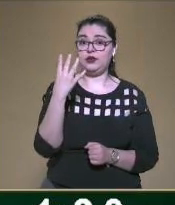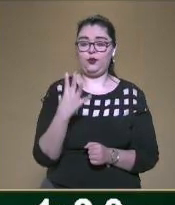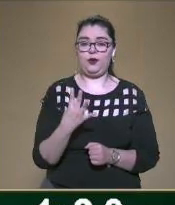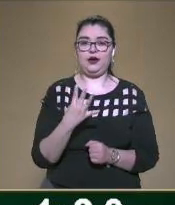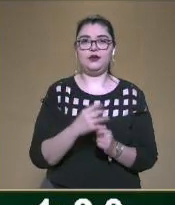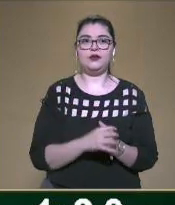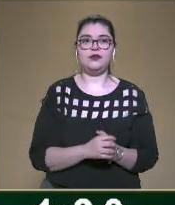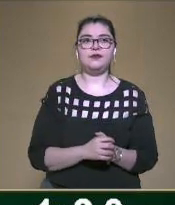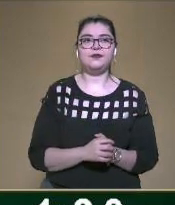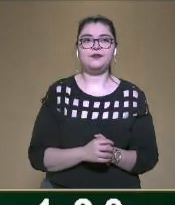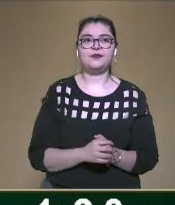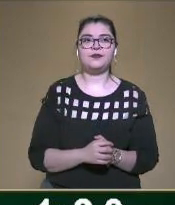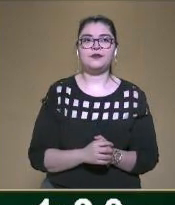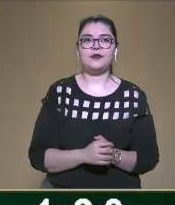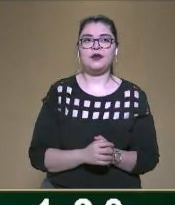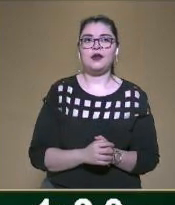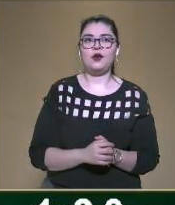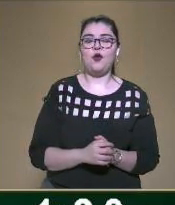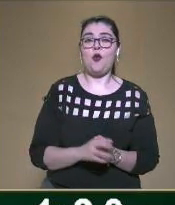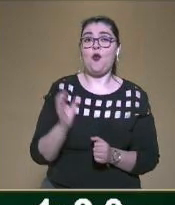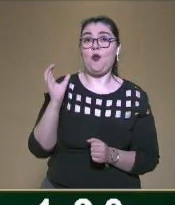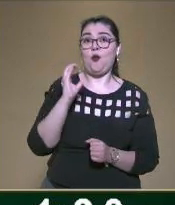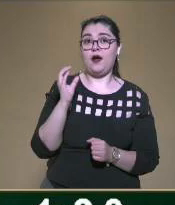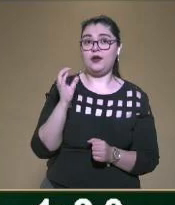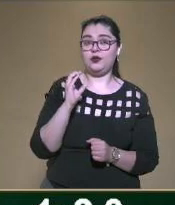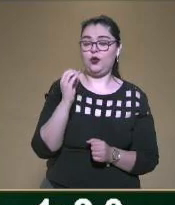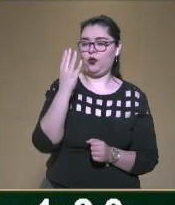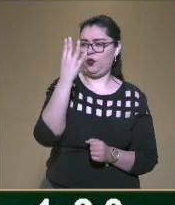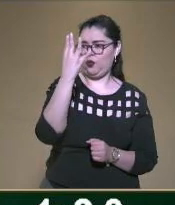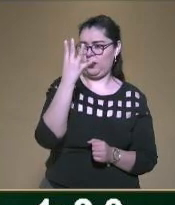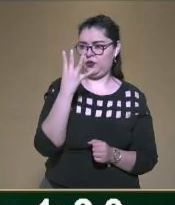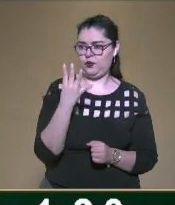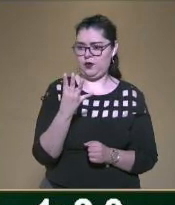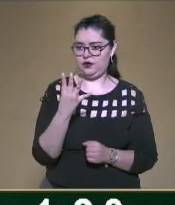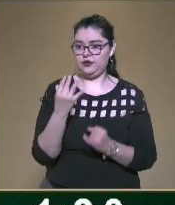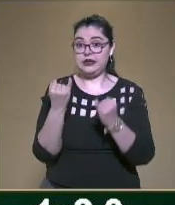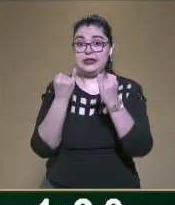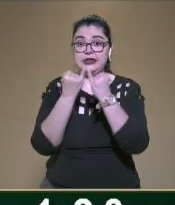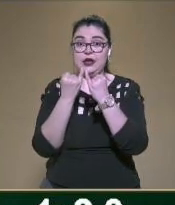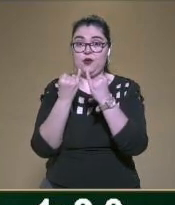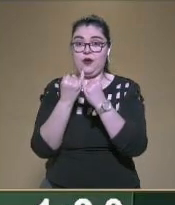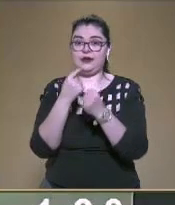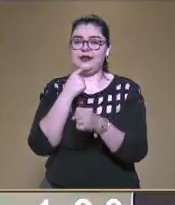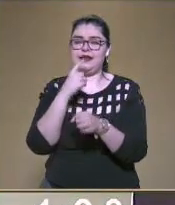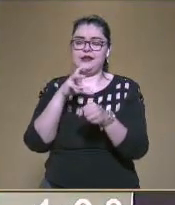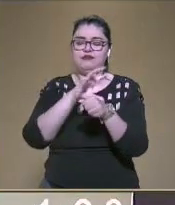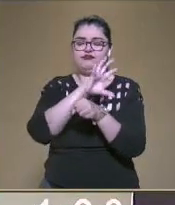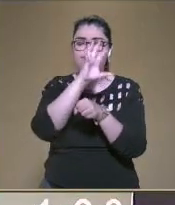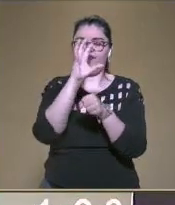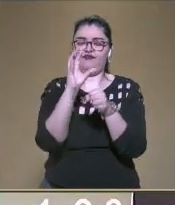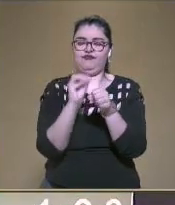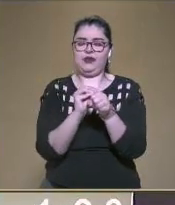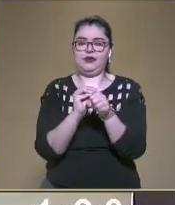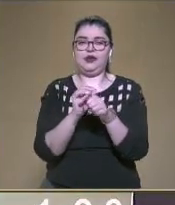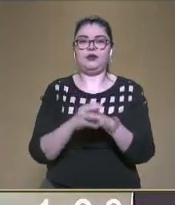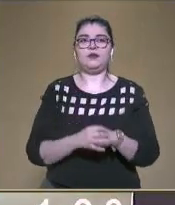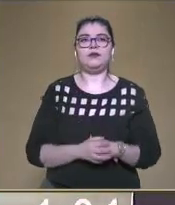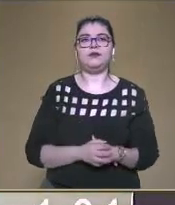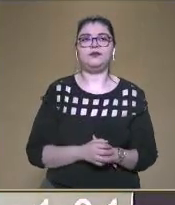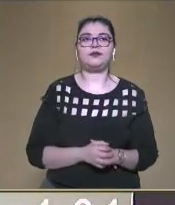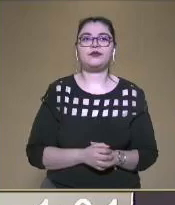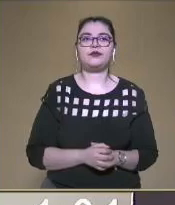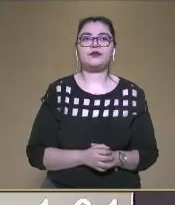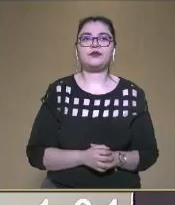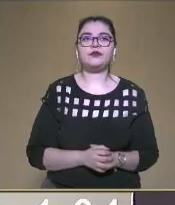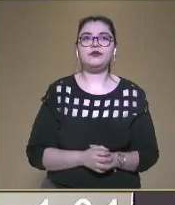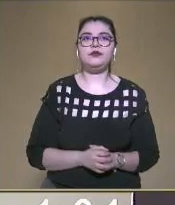denominador se repiten, ¿qué quiere decir, maestro? Que ya se llegó o se completó el entero. Así es. Y aquí